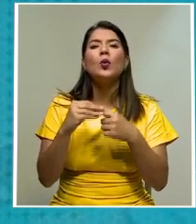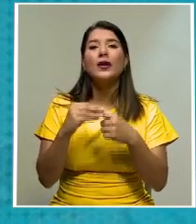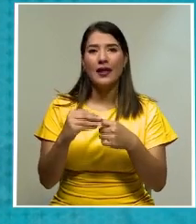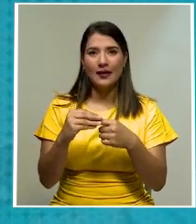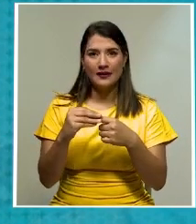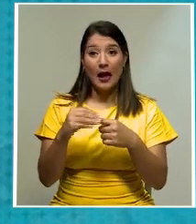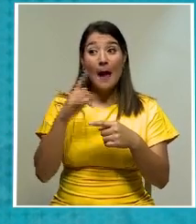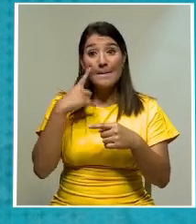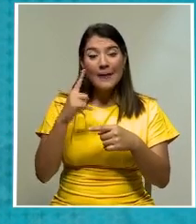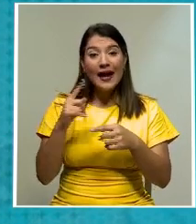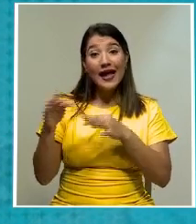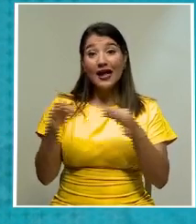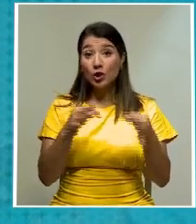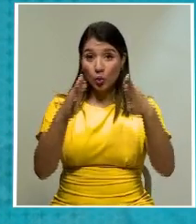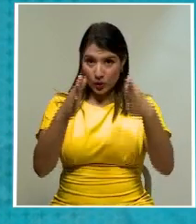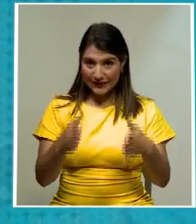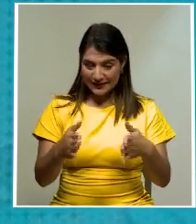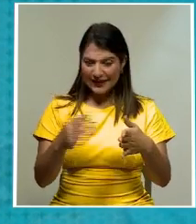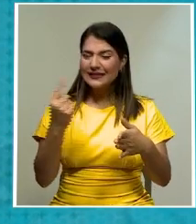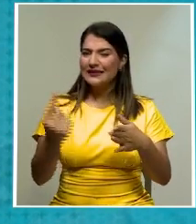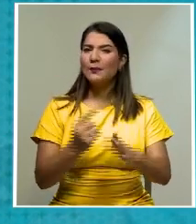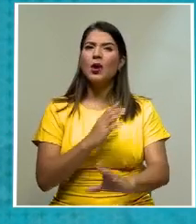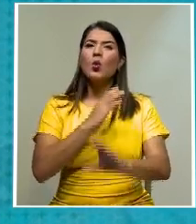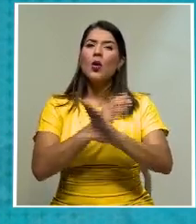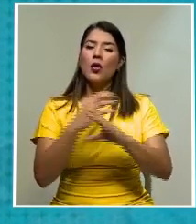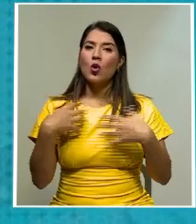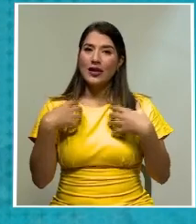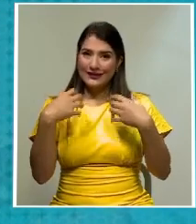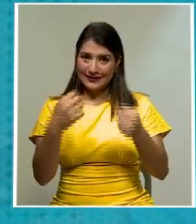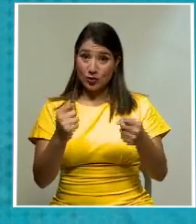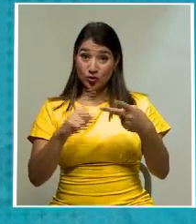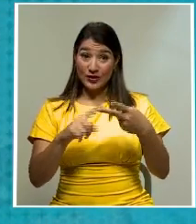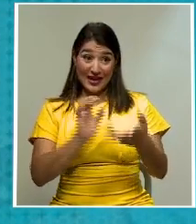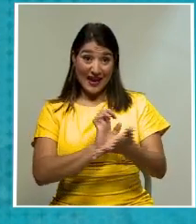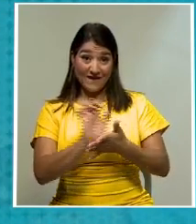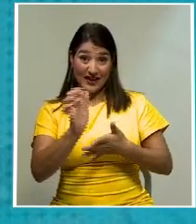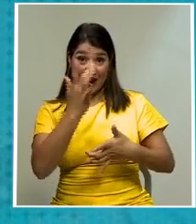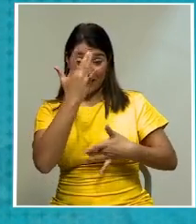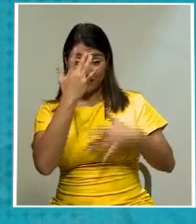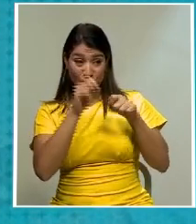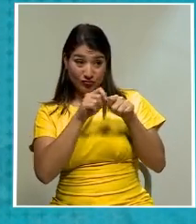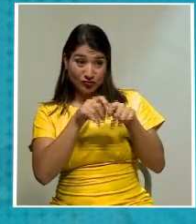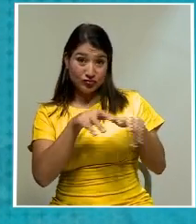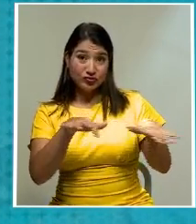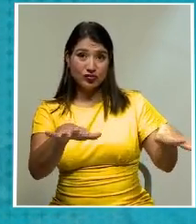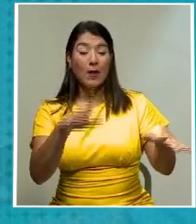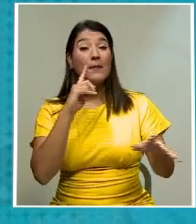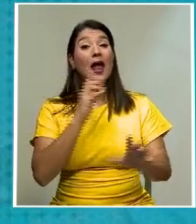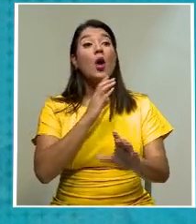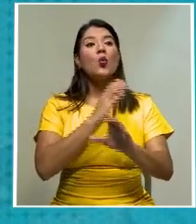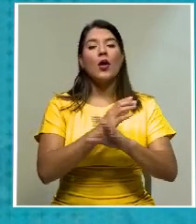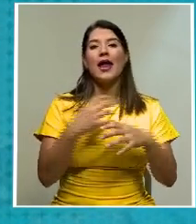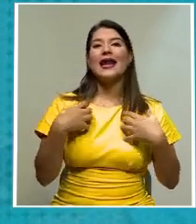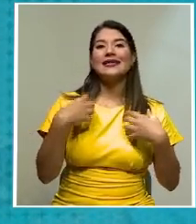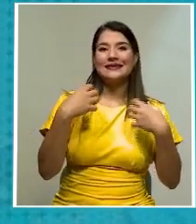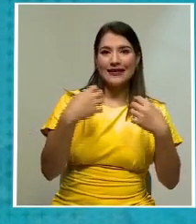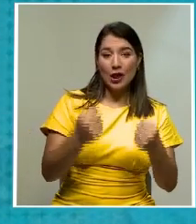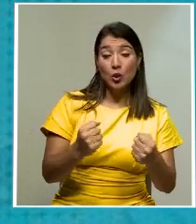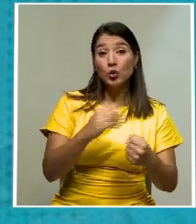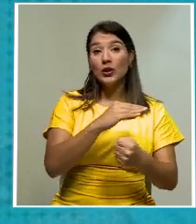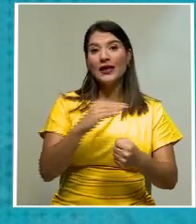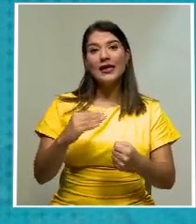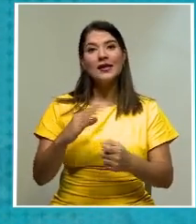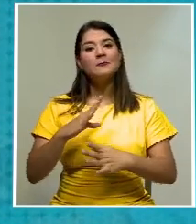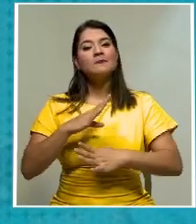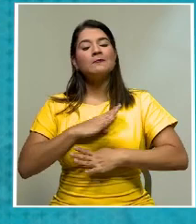salud y mitigar la posibilidad de contagio y propiciar así la salud y el bienestar de los pasajeros hacia y desde los